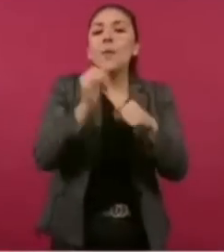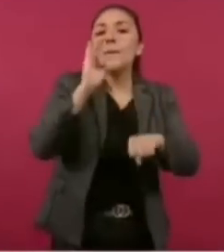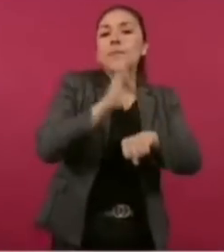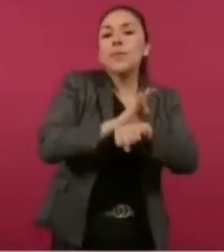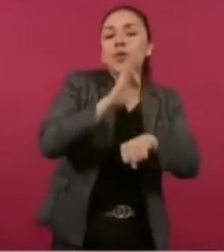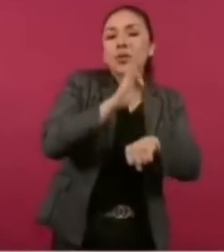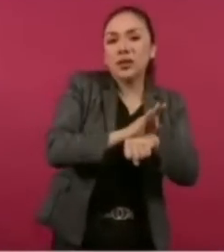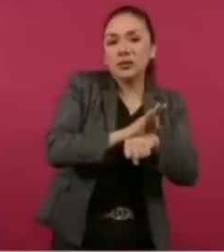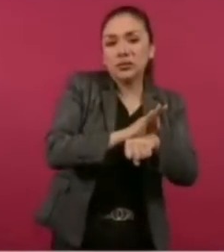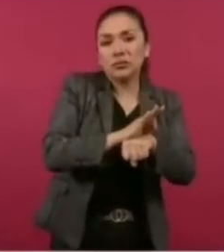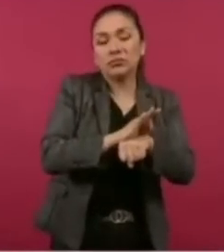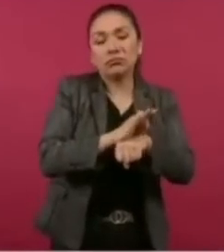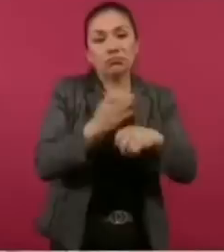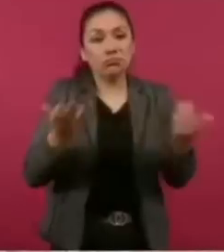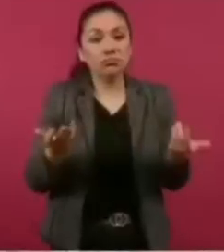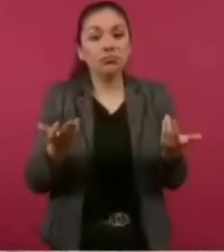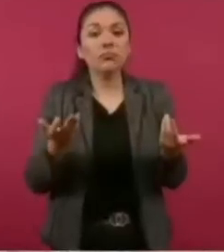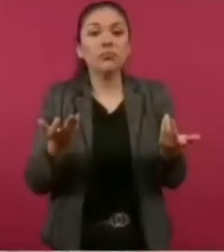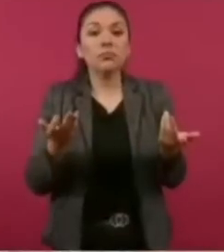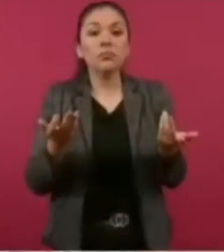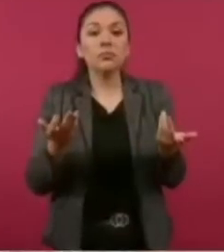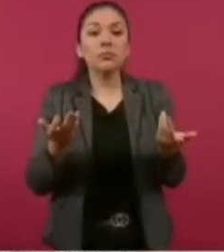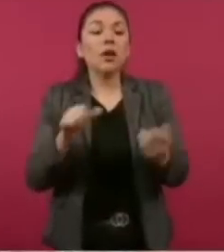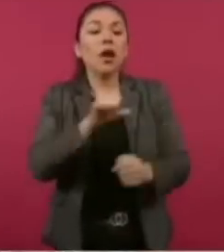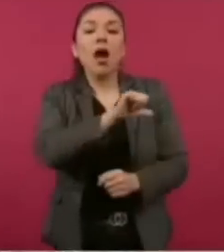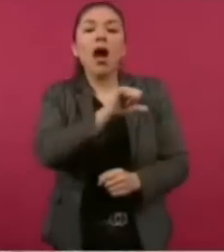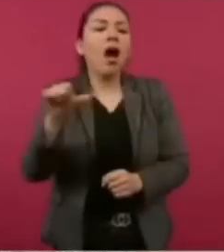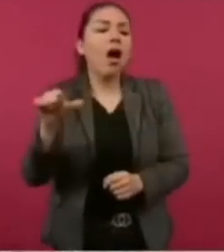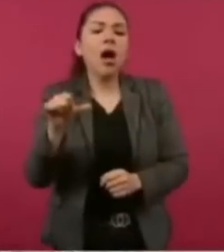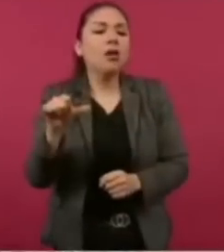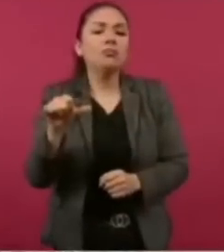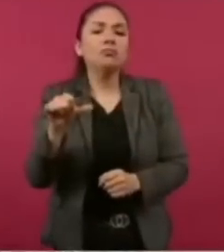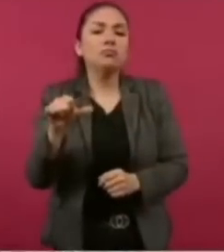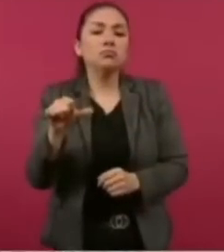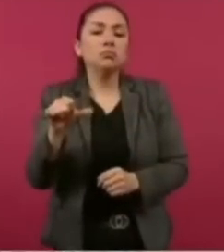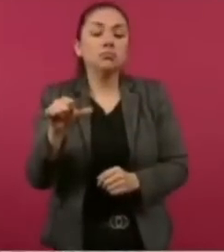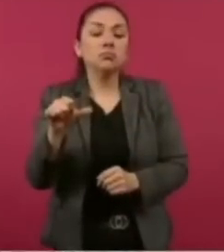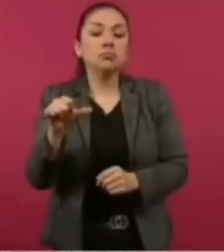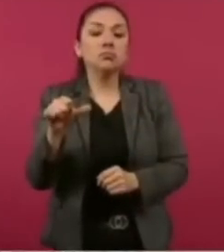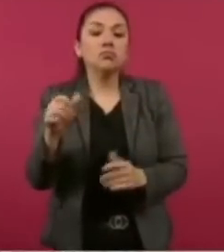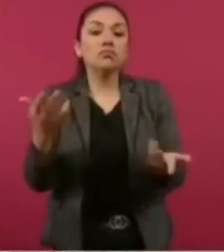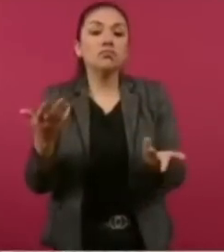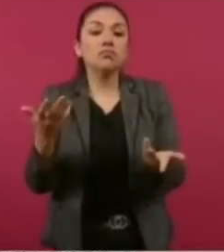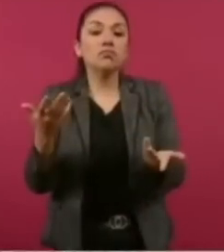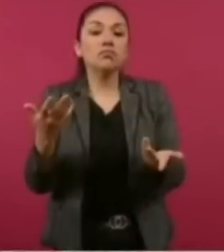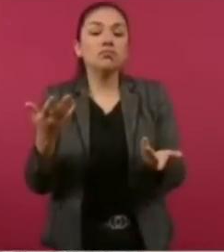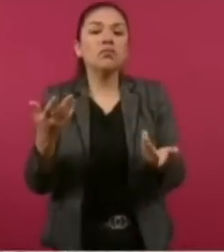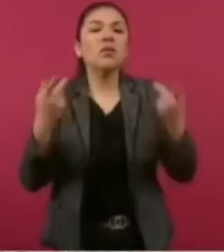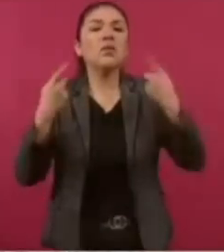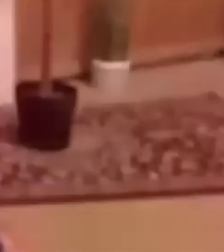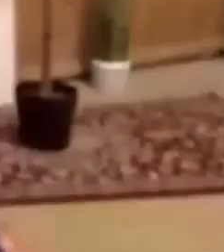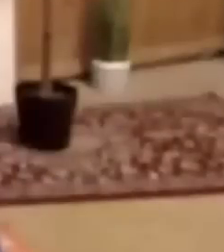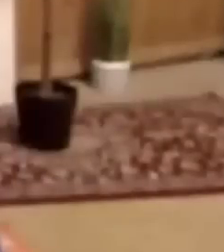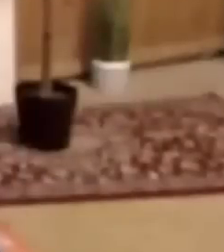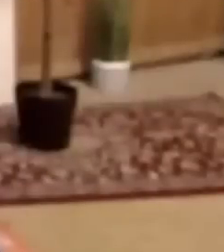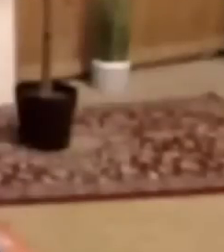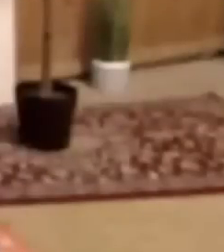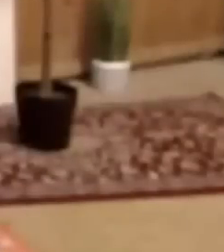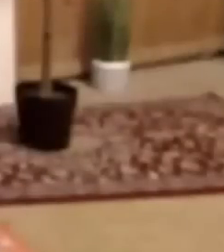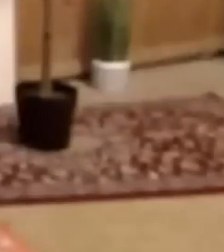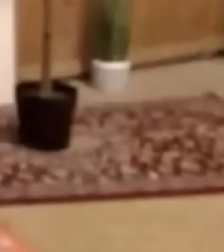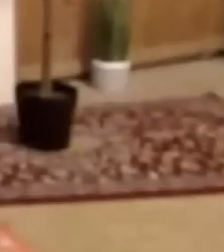podemos pensar en que nuestro presidente, el presidente de México, nos está representando a todos los mexicanos, es la cabeza del